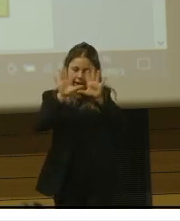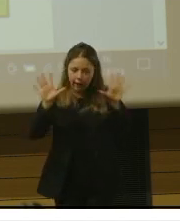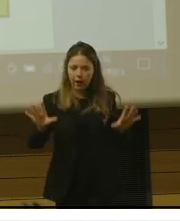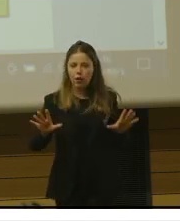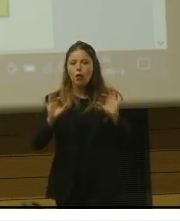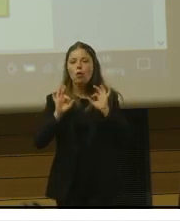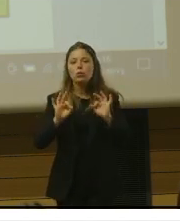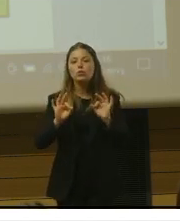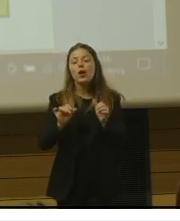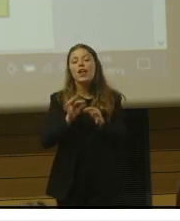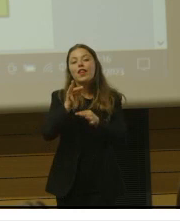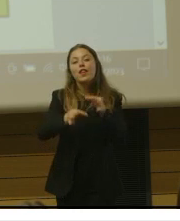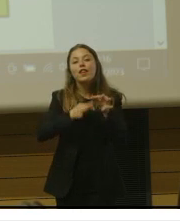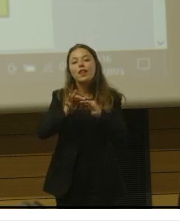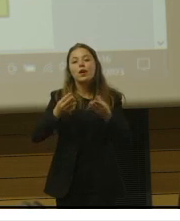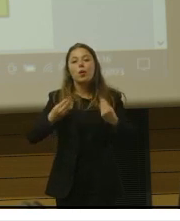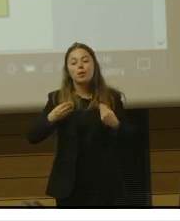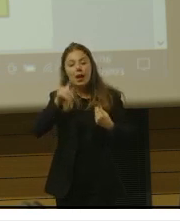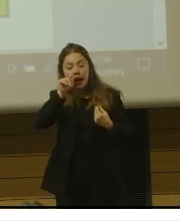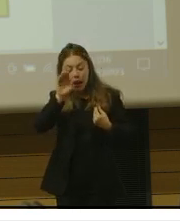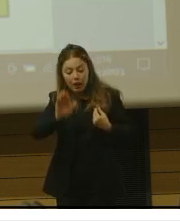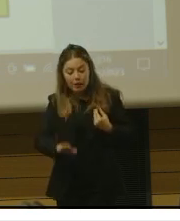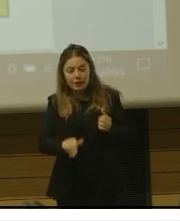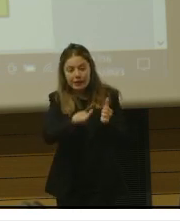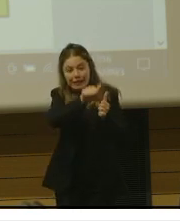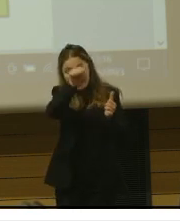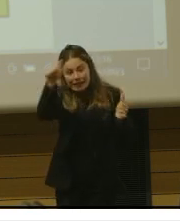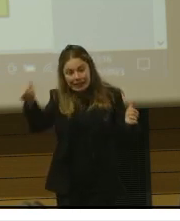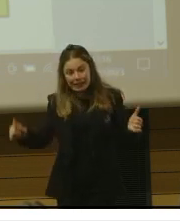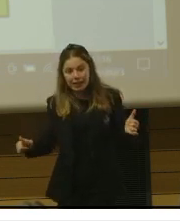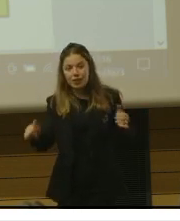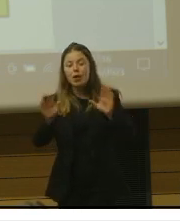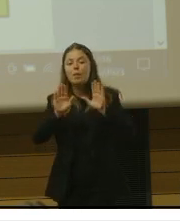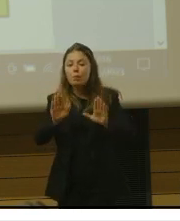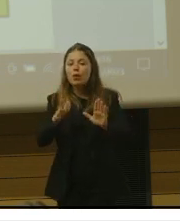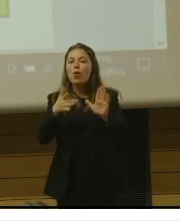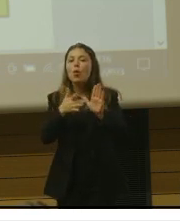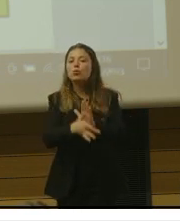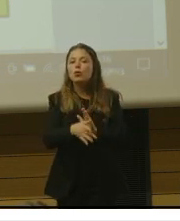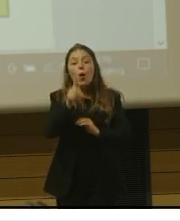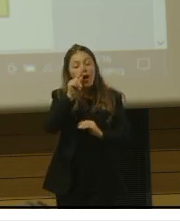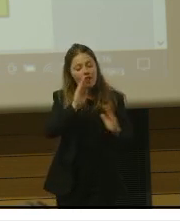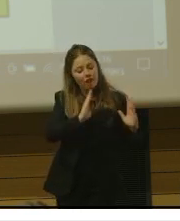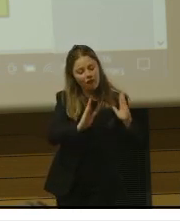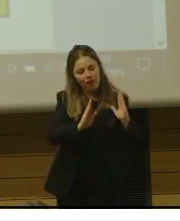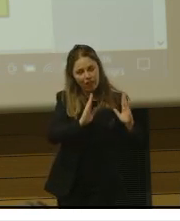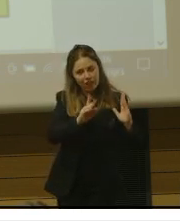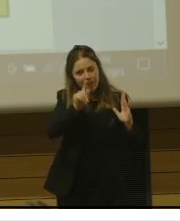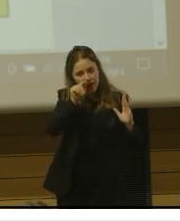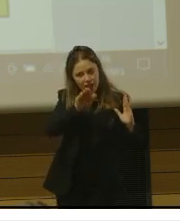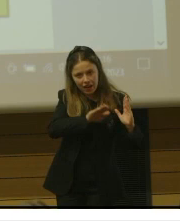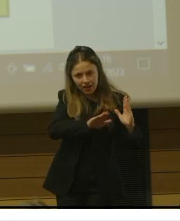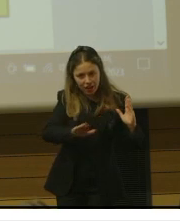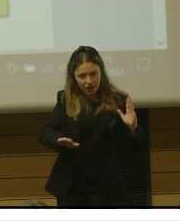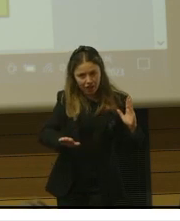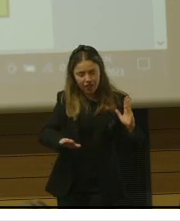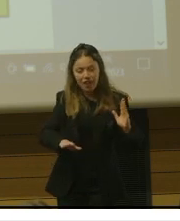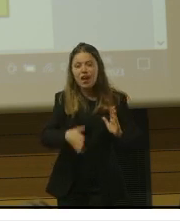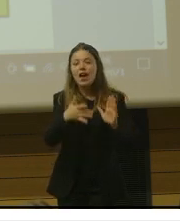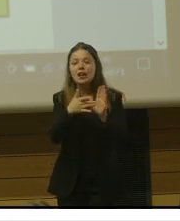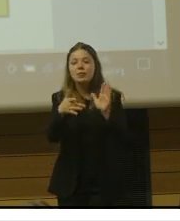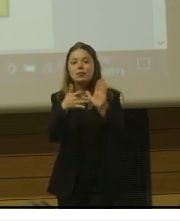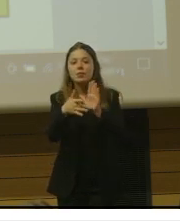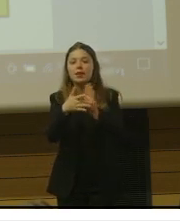a lo largo de todo el ciclo vital del niño, ¿no? Pero sobre todo se hacen evidentes durante la primera infancia y la niñez, ¿no? Se comentó en